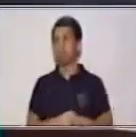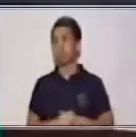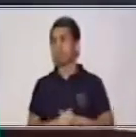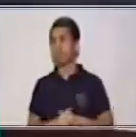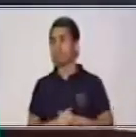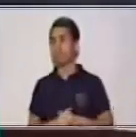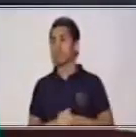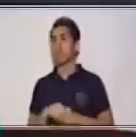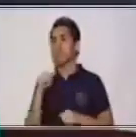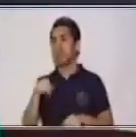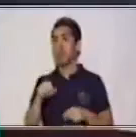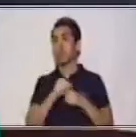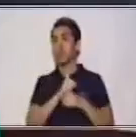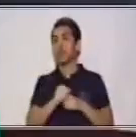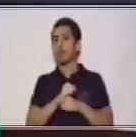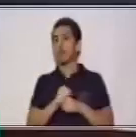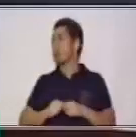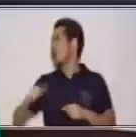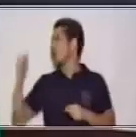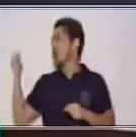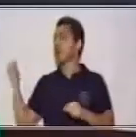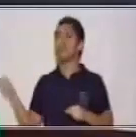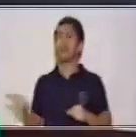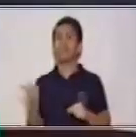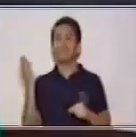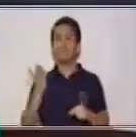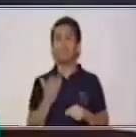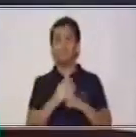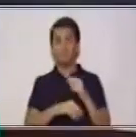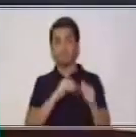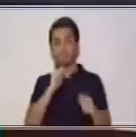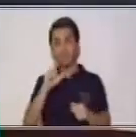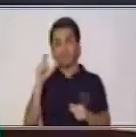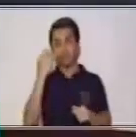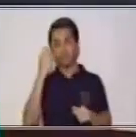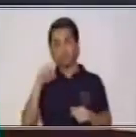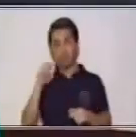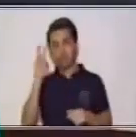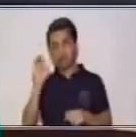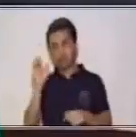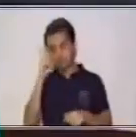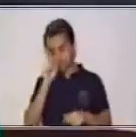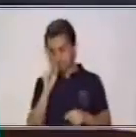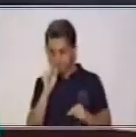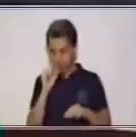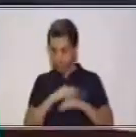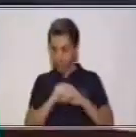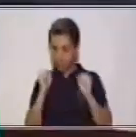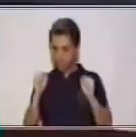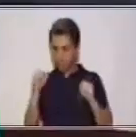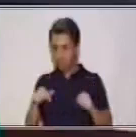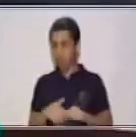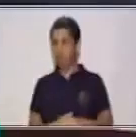vamos a practicar en fracciones un tanto más complejas, que es el tema de hoy.